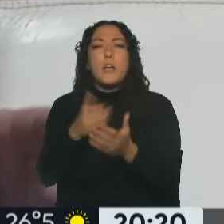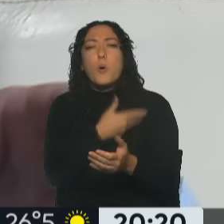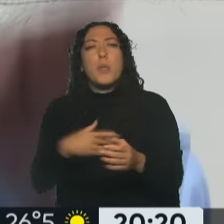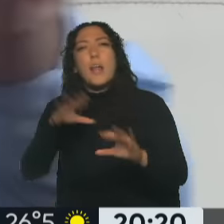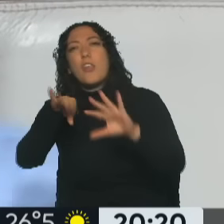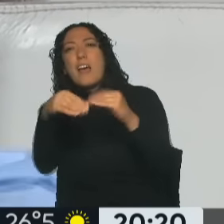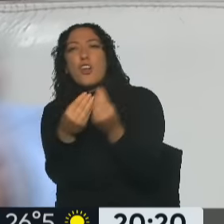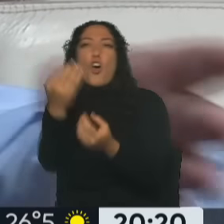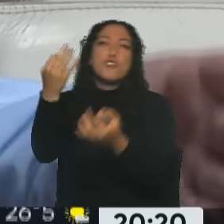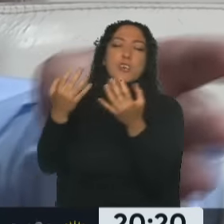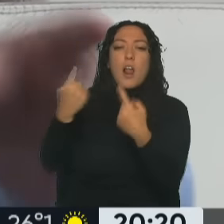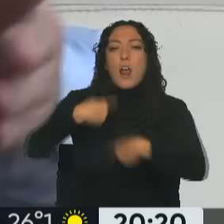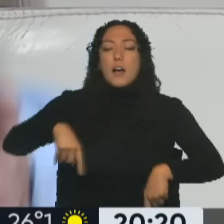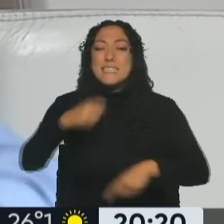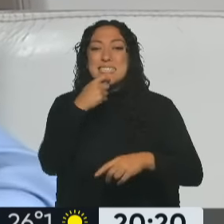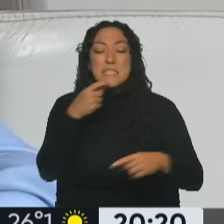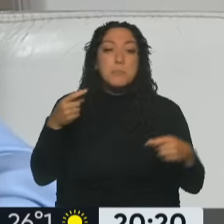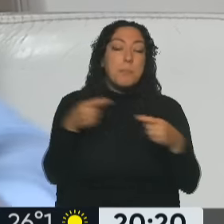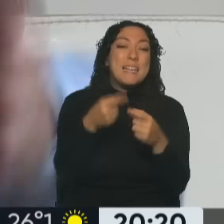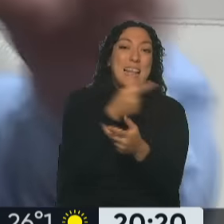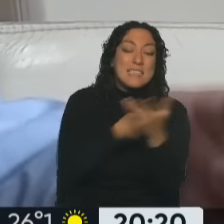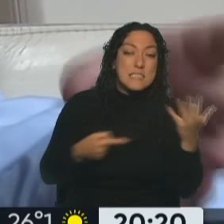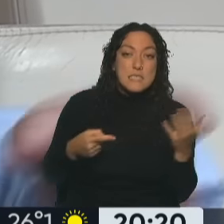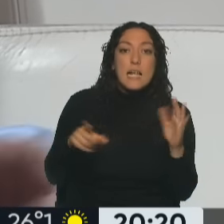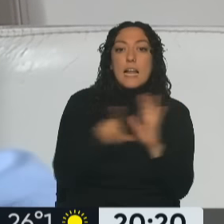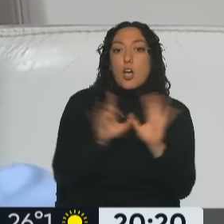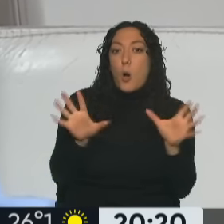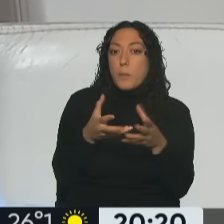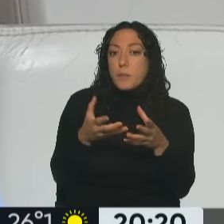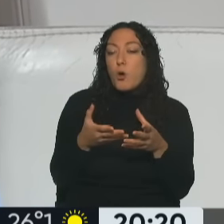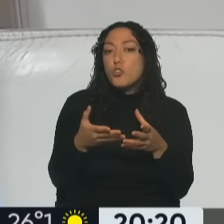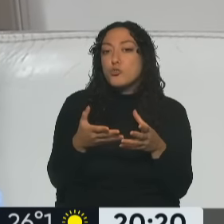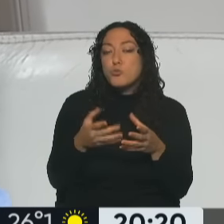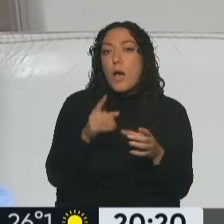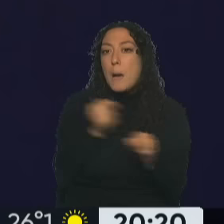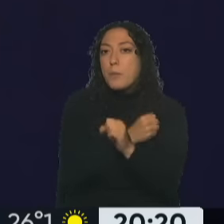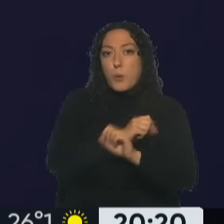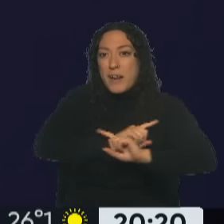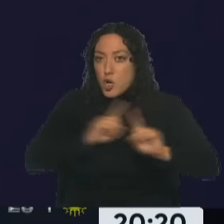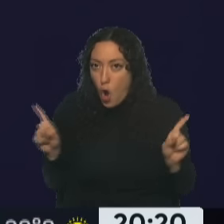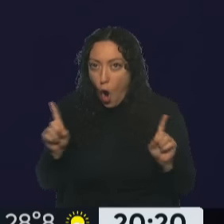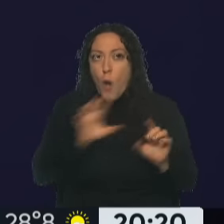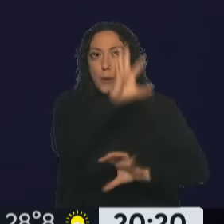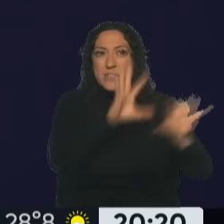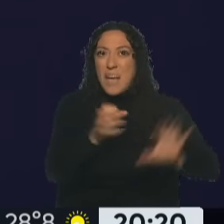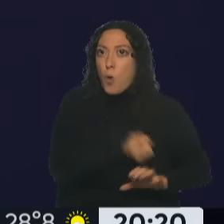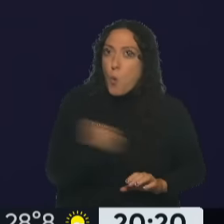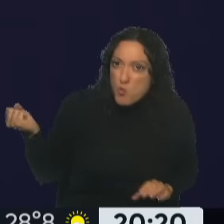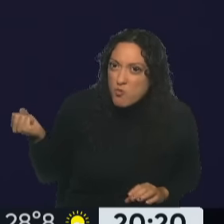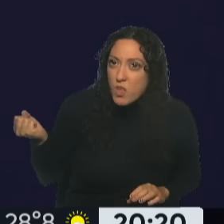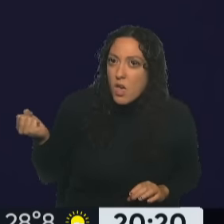efectivamente si no salen las metas Fiscales con la ley Ómnibus va haber una gust las provincias por favor el la